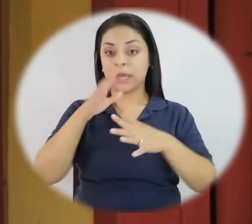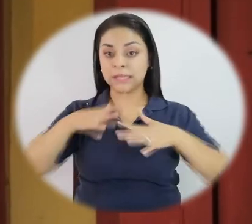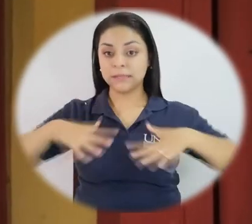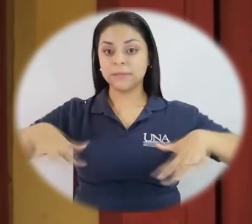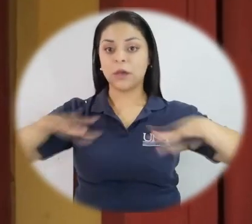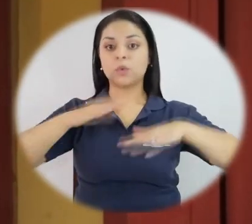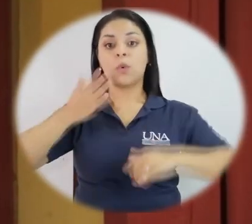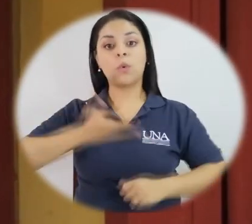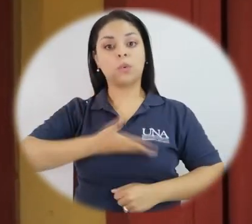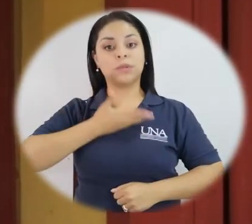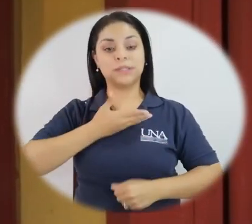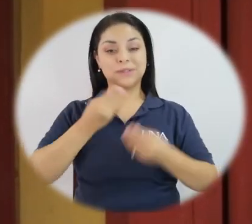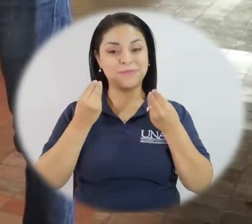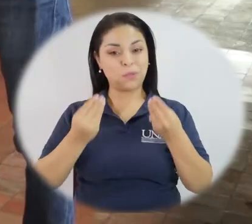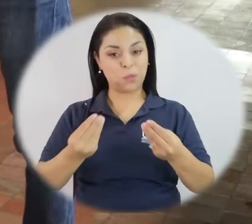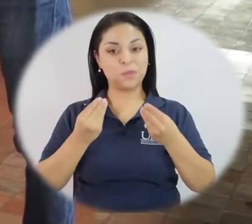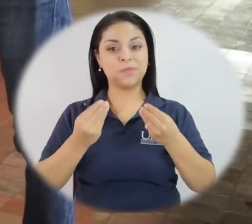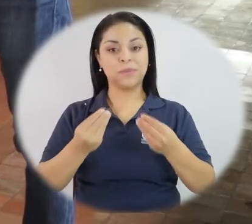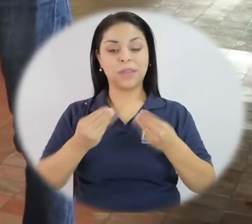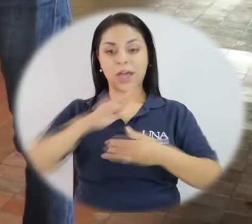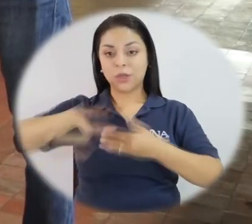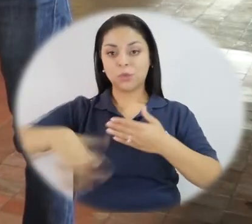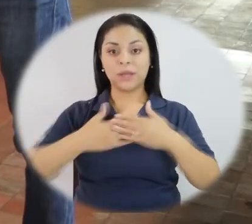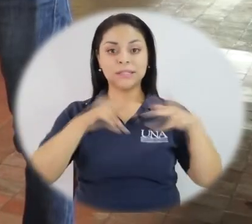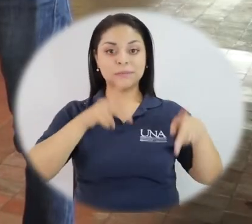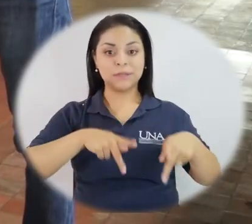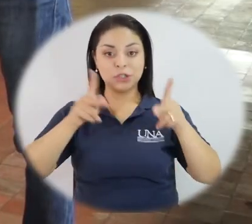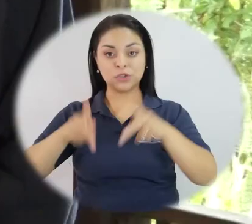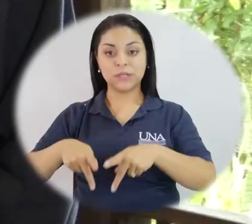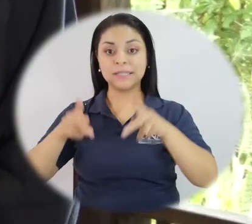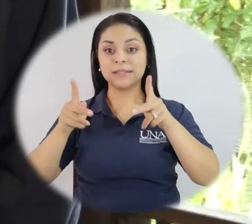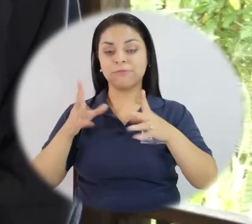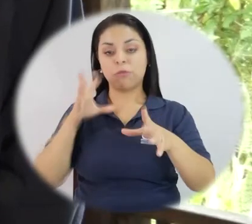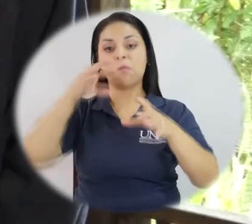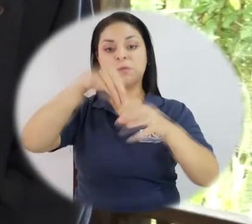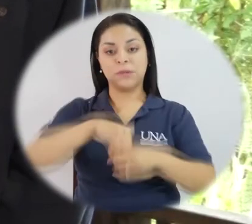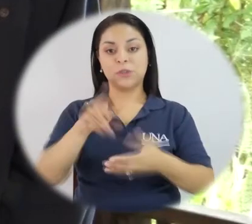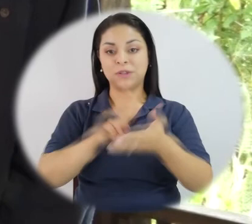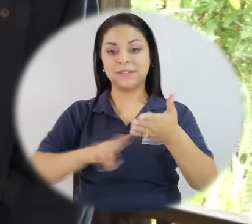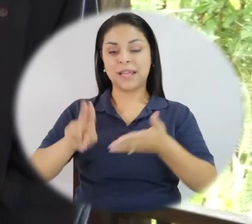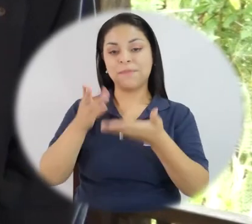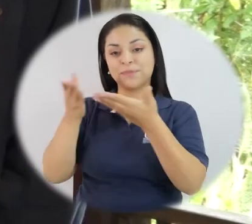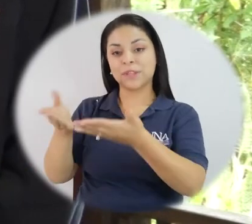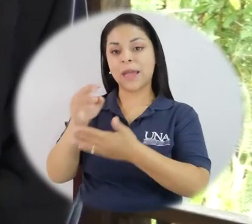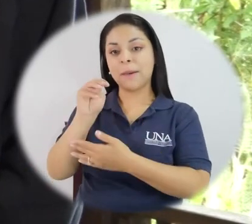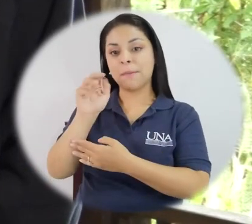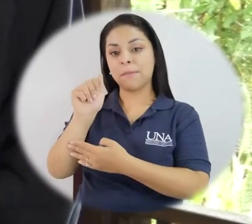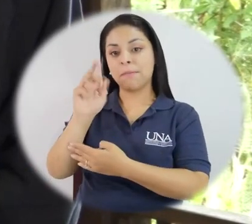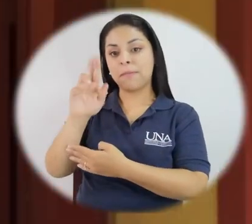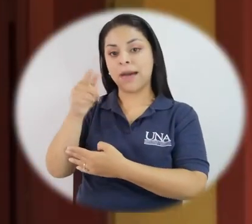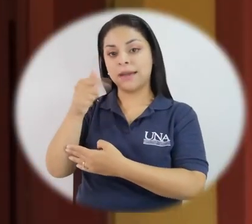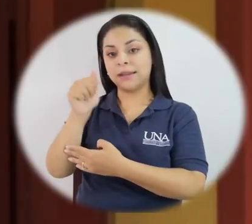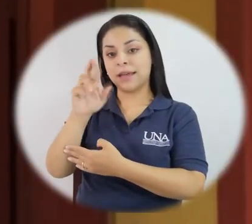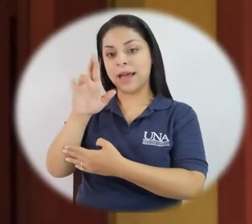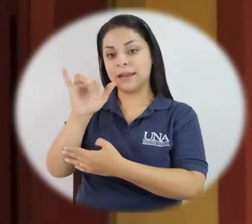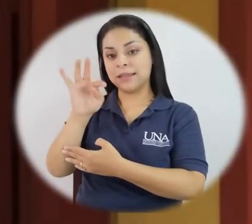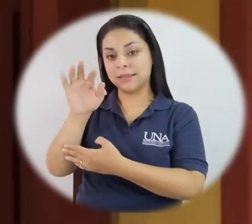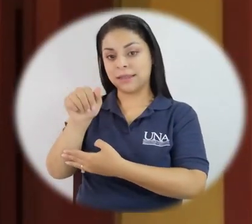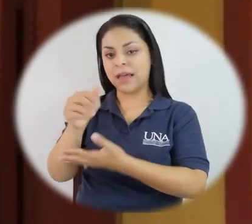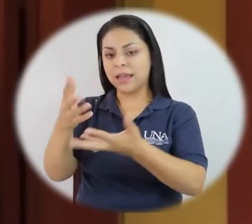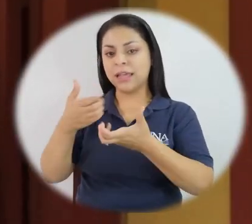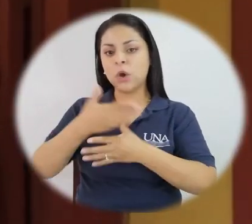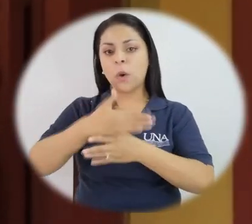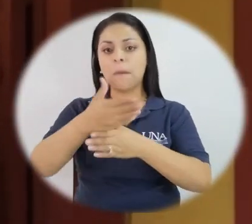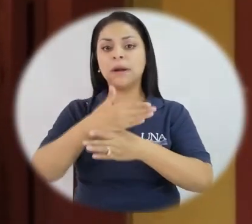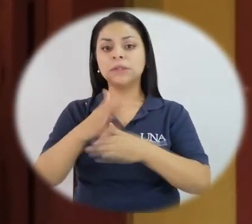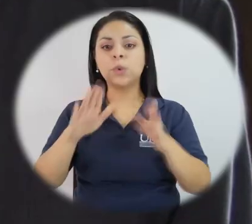enorgullece muchísimo a todas las personas que formamos parte de la universidad. Doña Margarita, tal vez si pudiera compartirnos un poco respecto a cómo surge